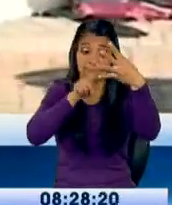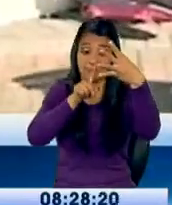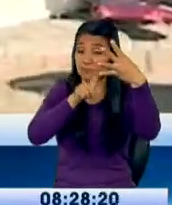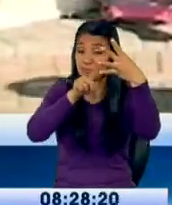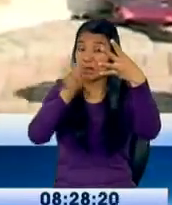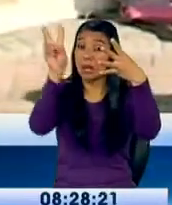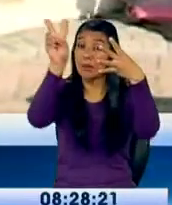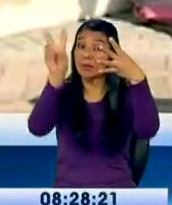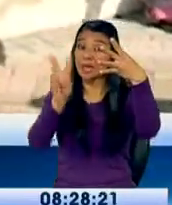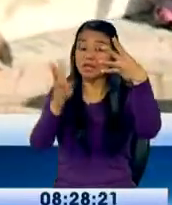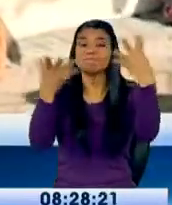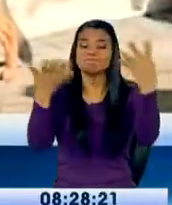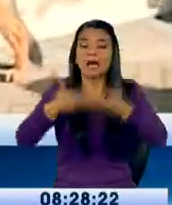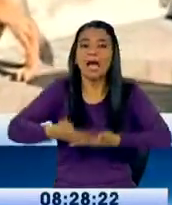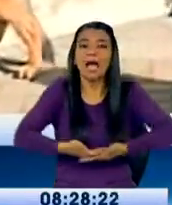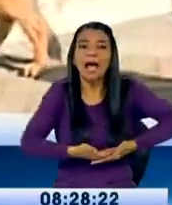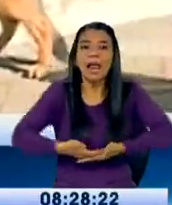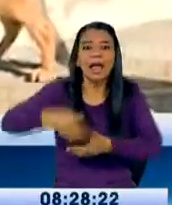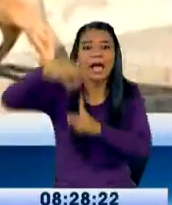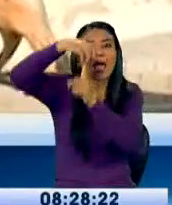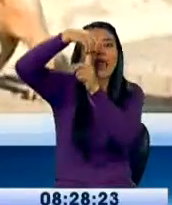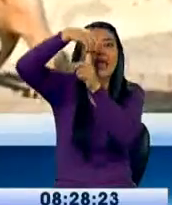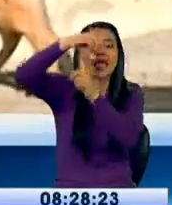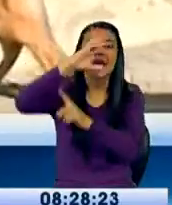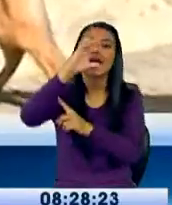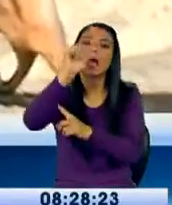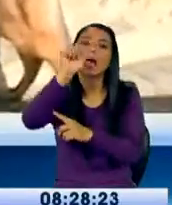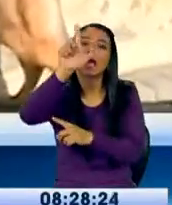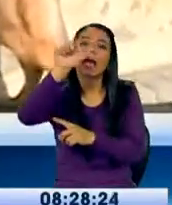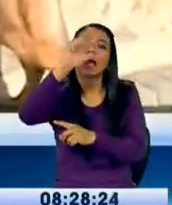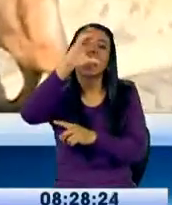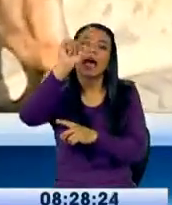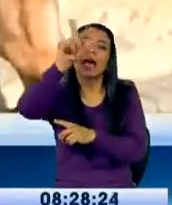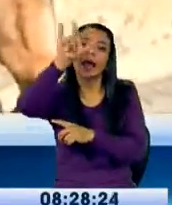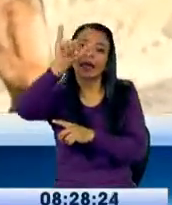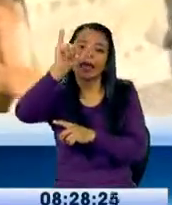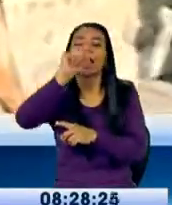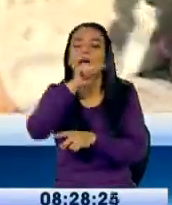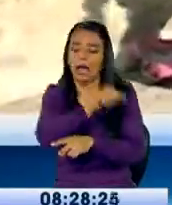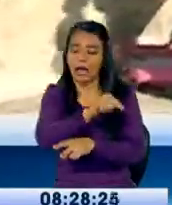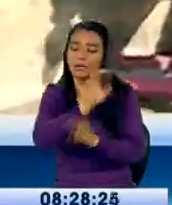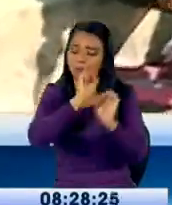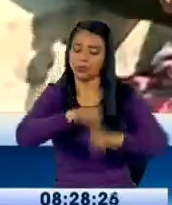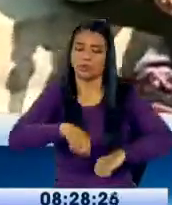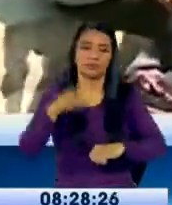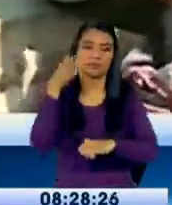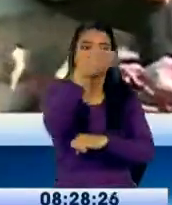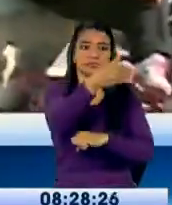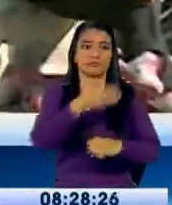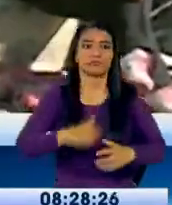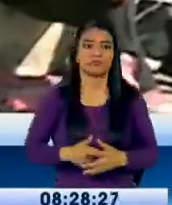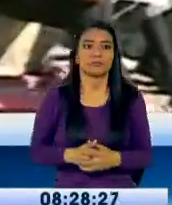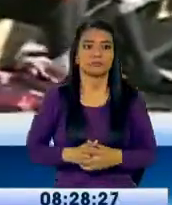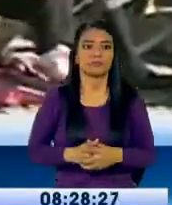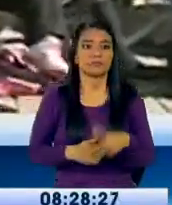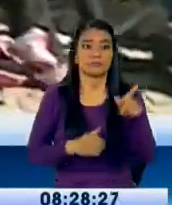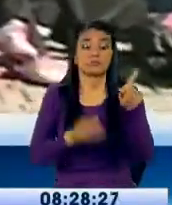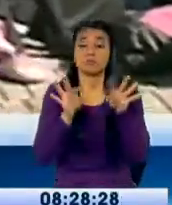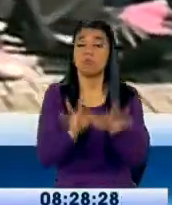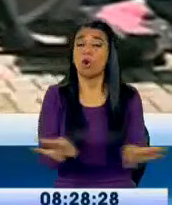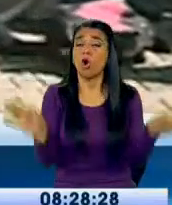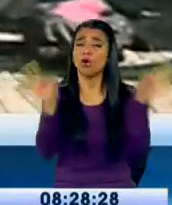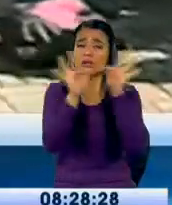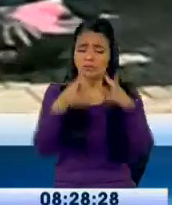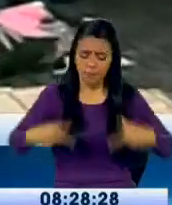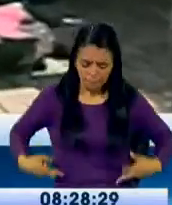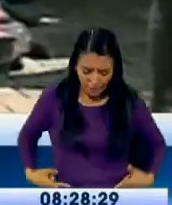día va a ser en Calacalí, que sería el día que terminamos todo esta administración zonal. Doctor, ¿por qué es tan importante esterilizar a